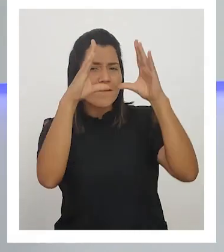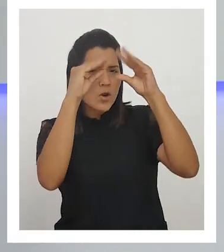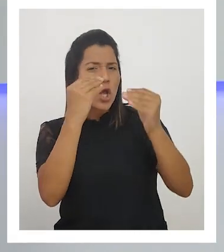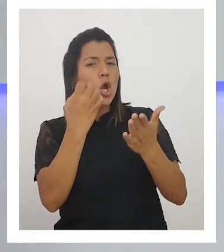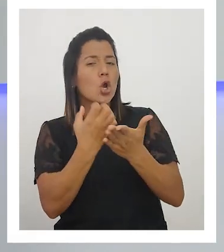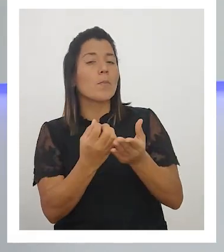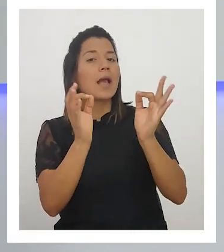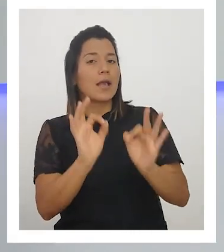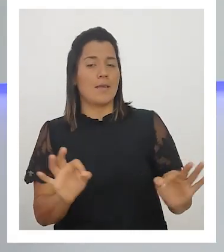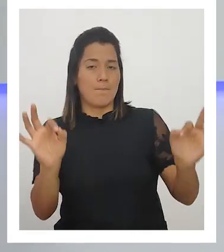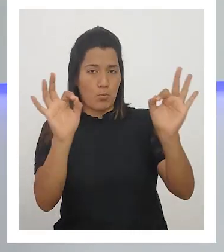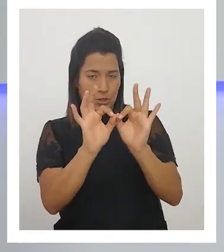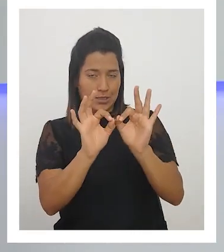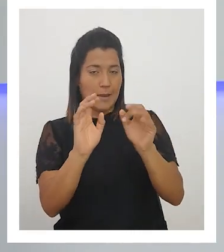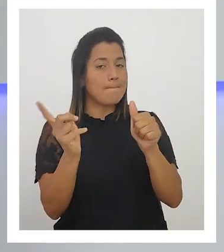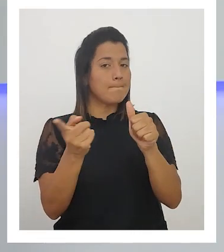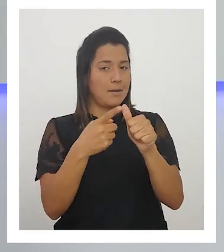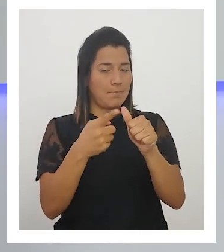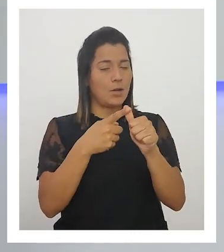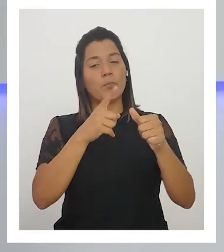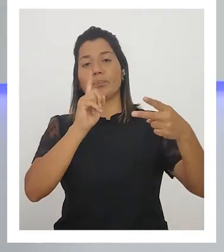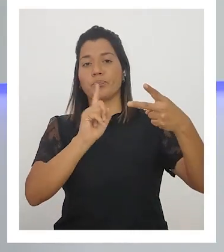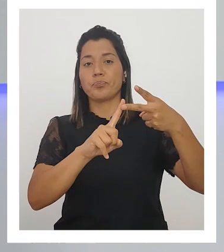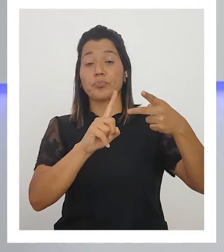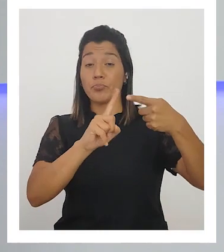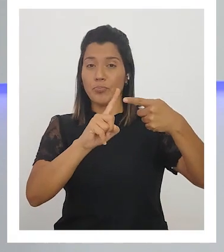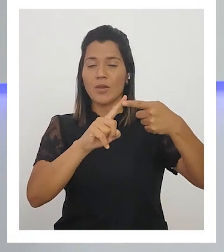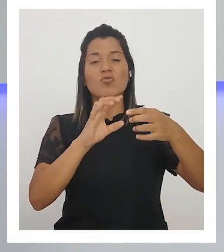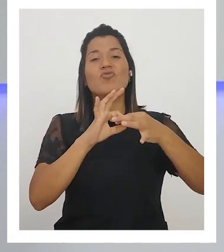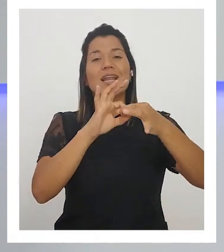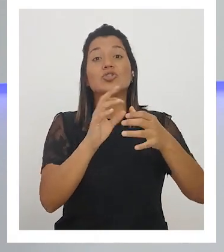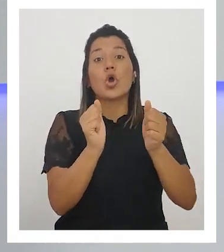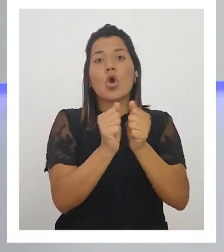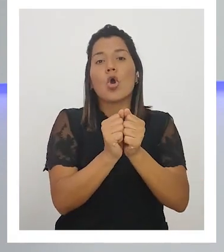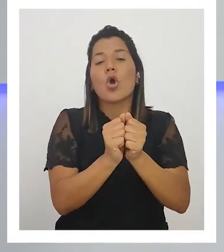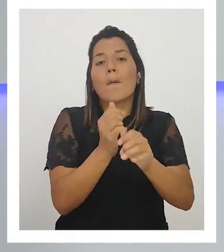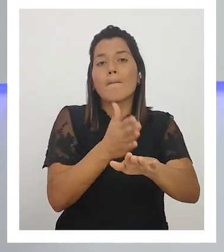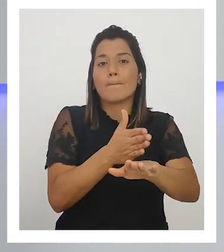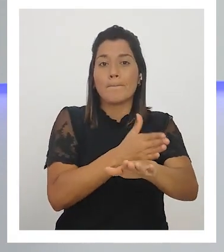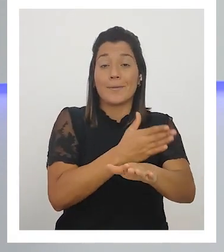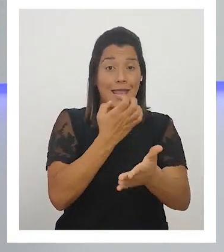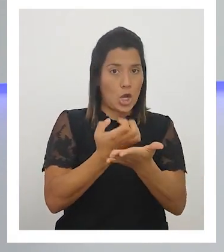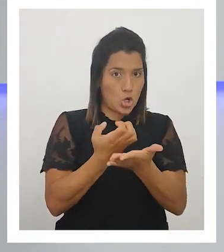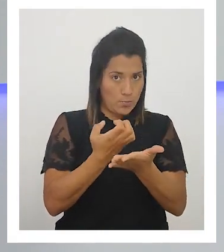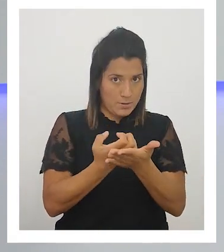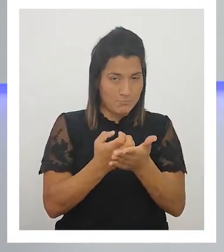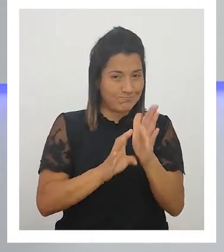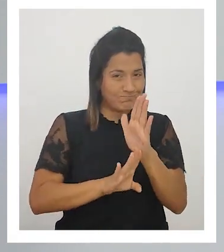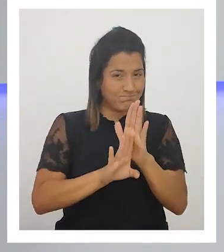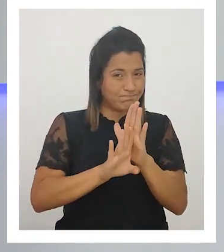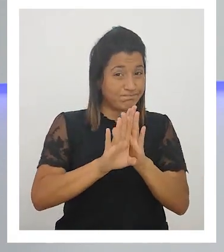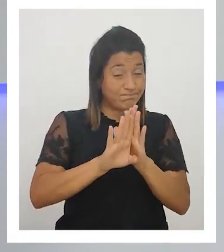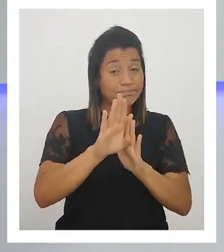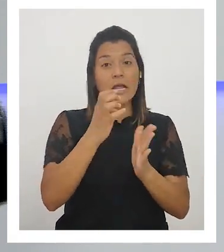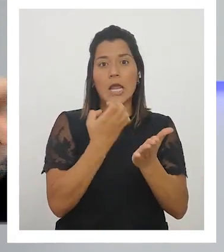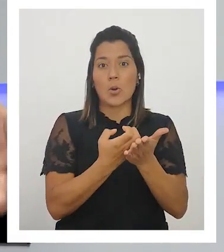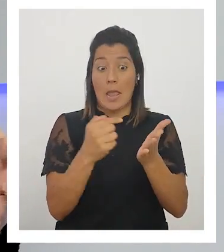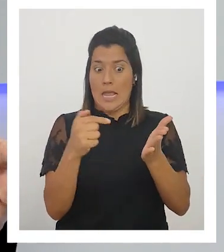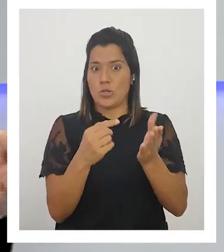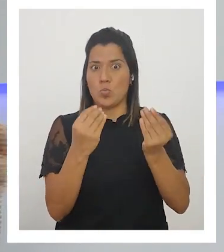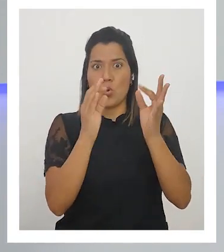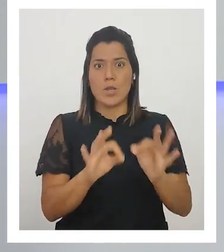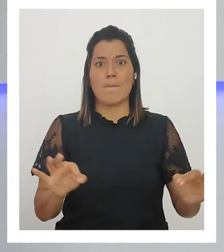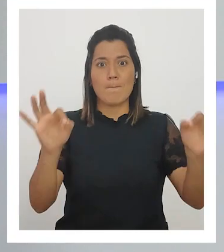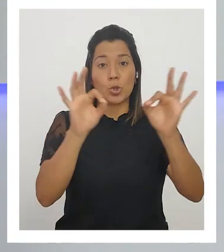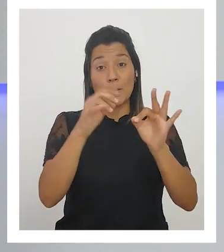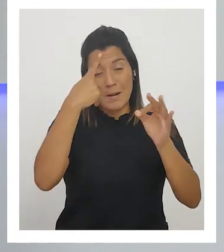indicador económico que tiene que ver con crecimiento de la economía. Y el crecimiento de la economía es importante para generar más actividad